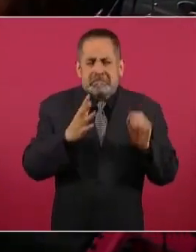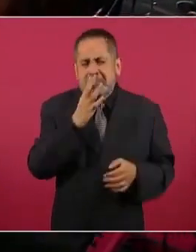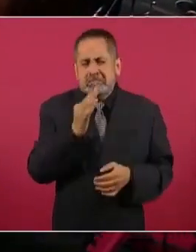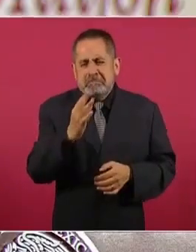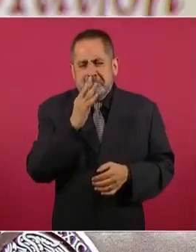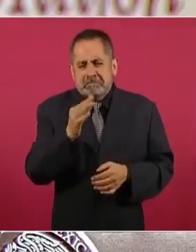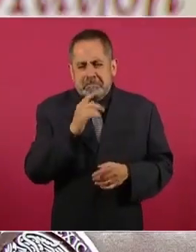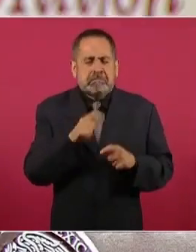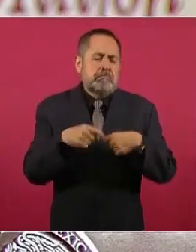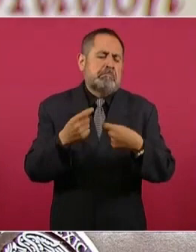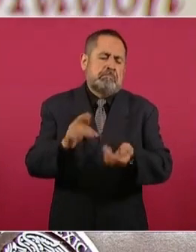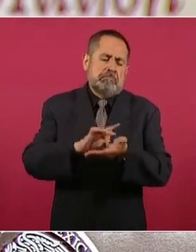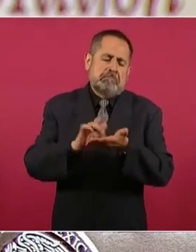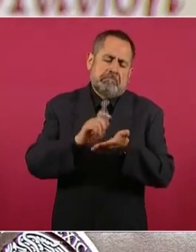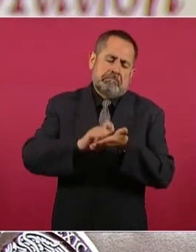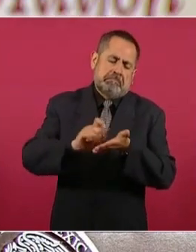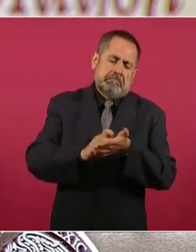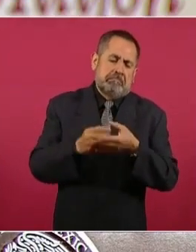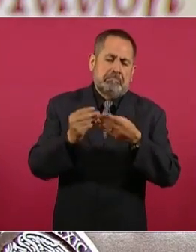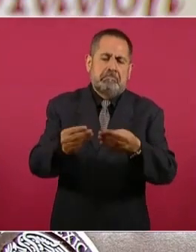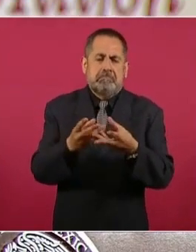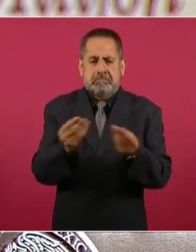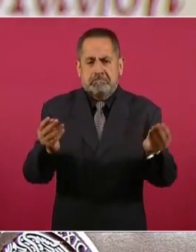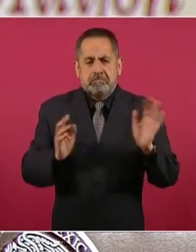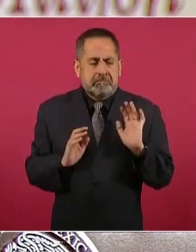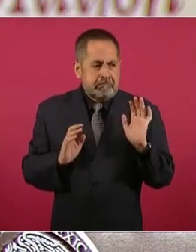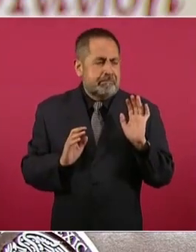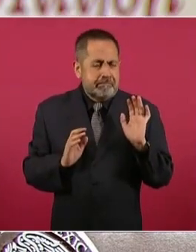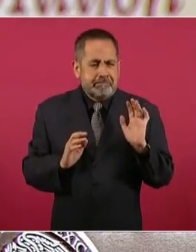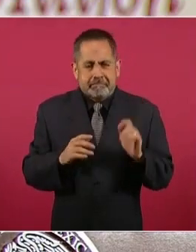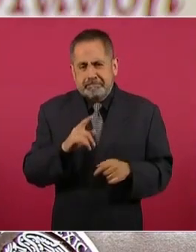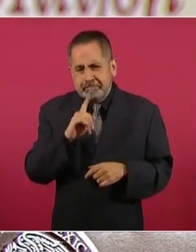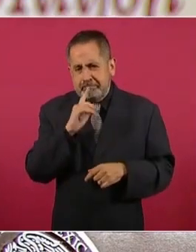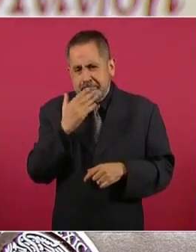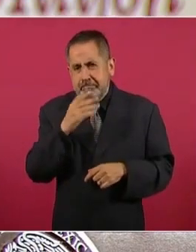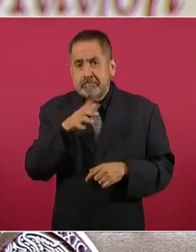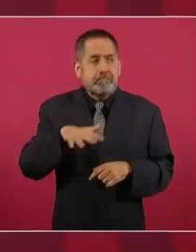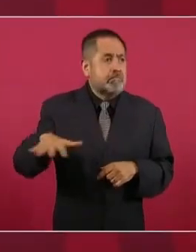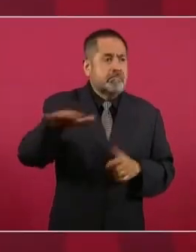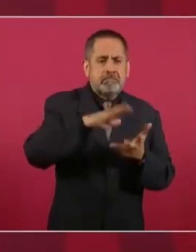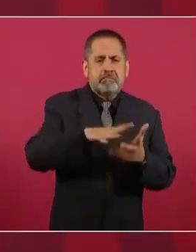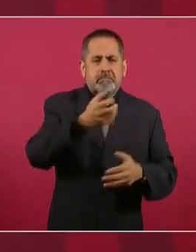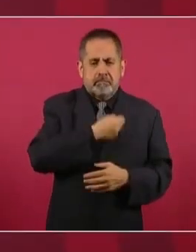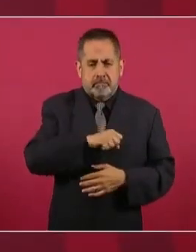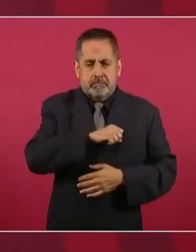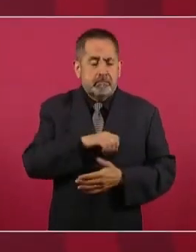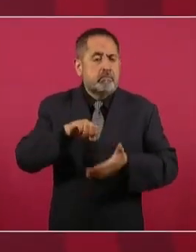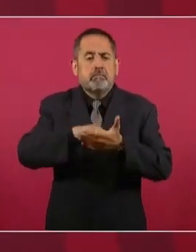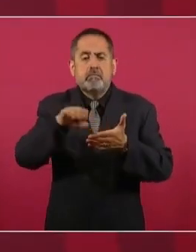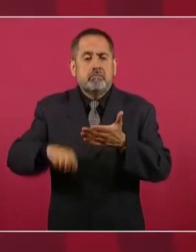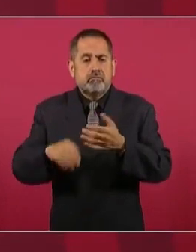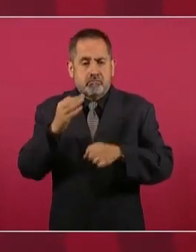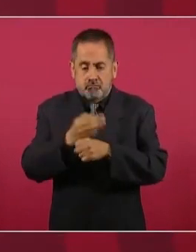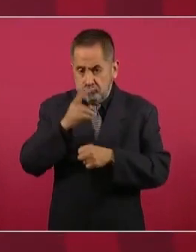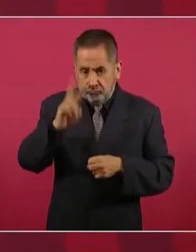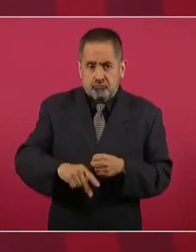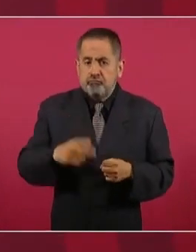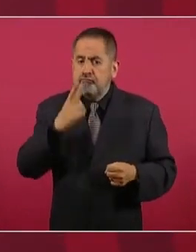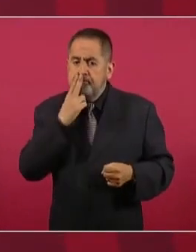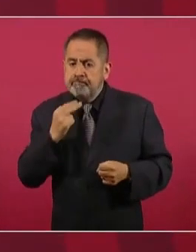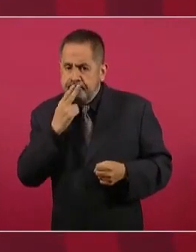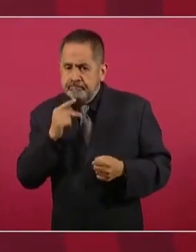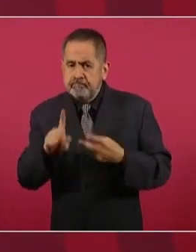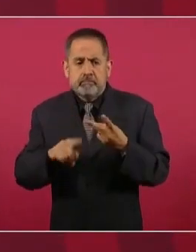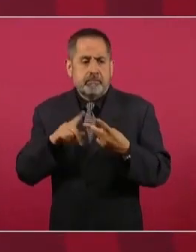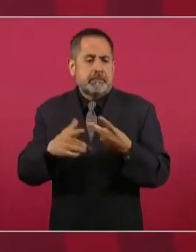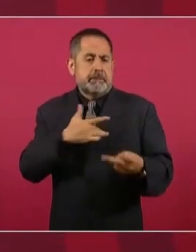de corta duración que afecta a población principalmente sana. Pero alguien que tiene diabetes o